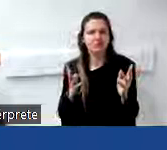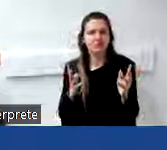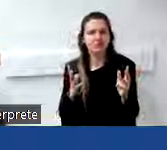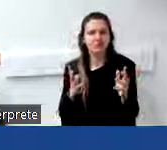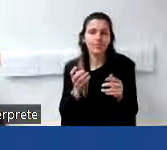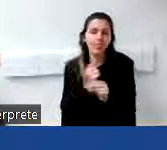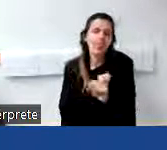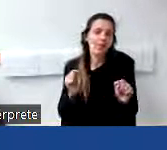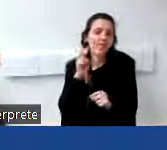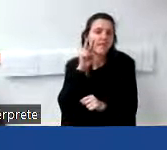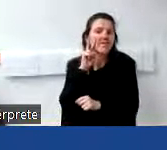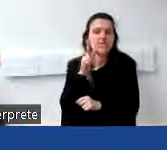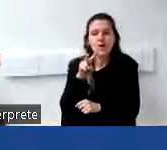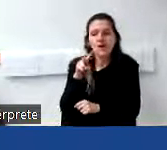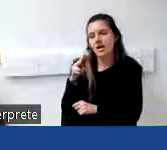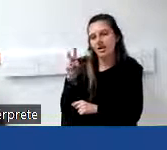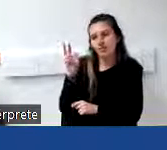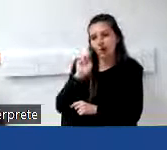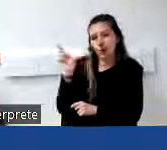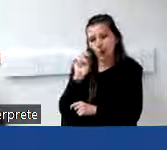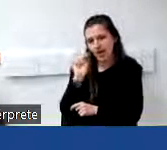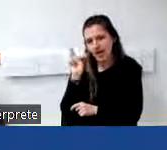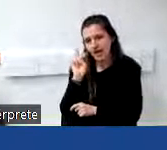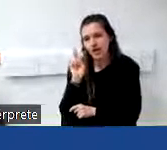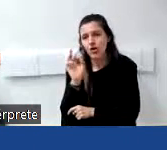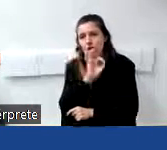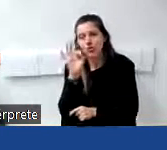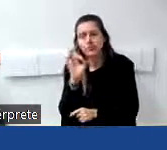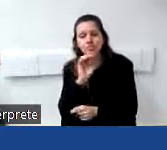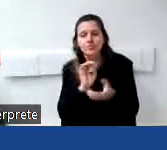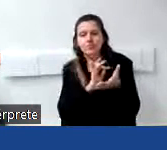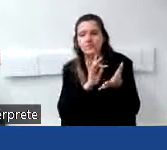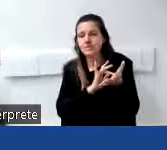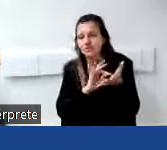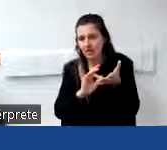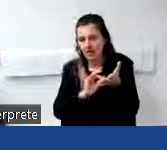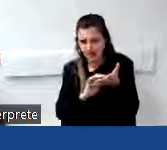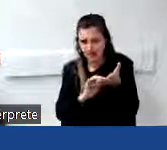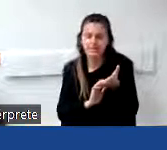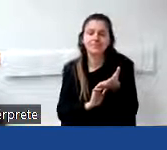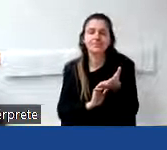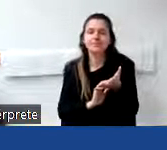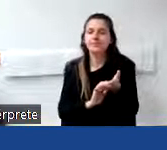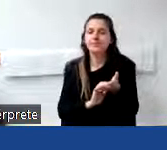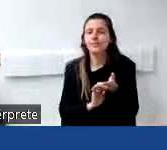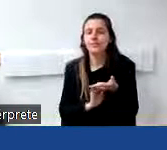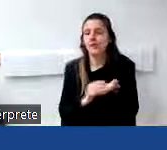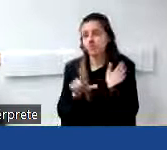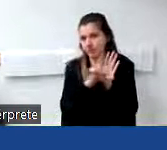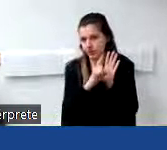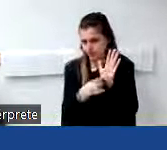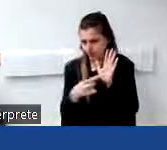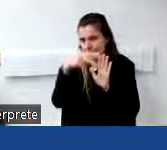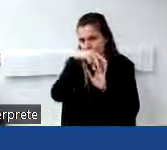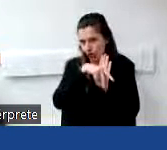visual, sonoros y táctiles, según la norma UNIT 23.599, ¿tá? Esta norma lo que hace es un poco